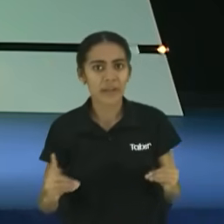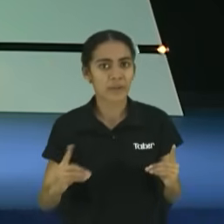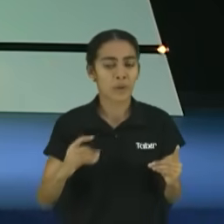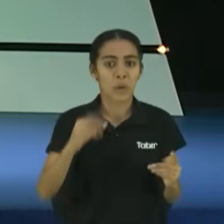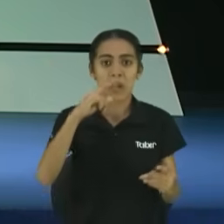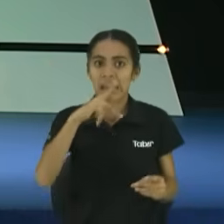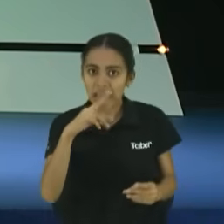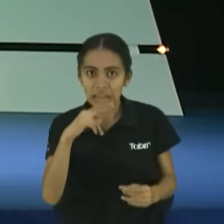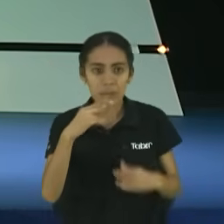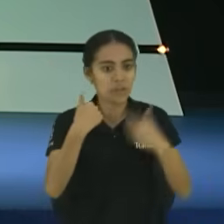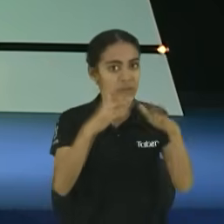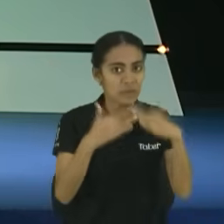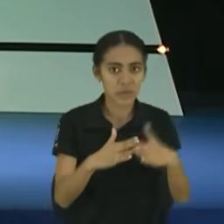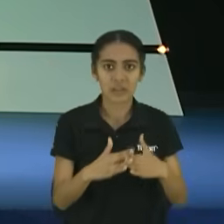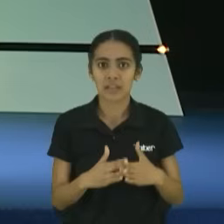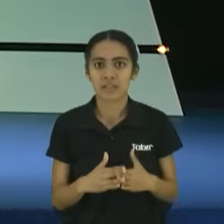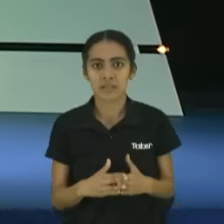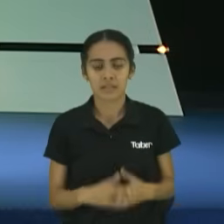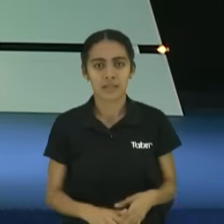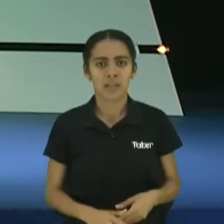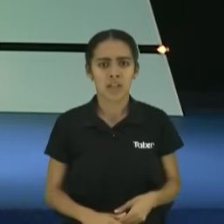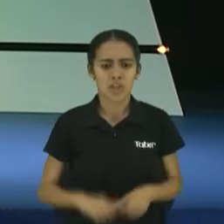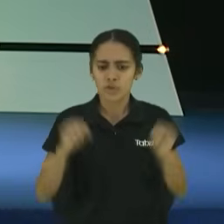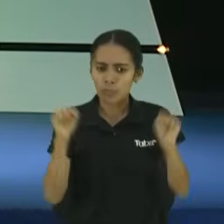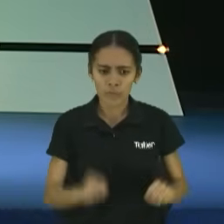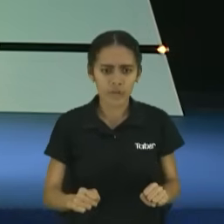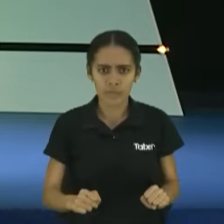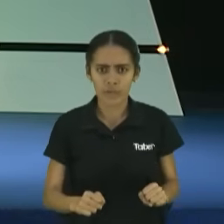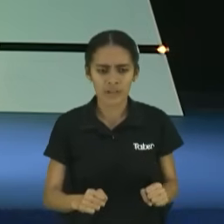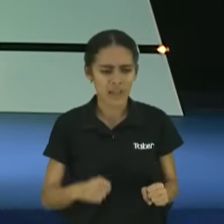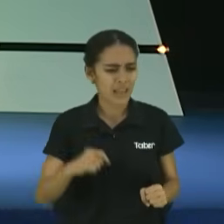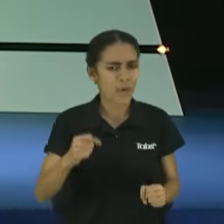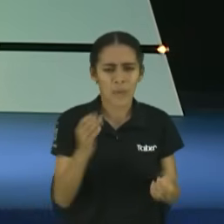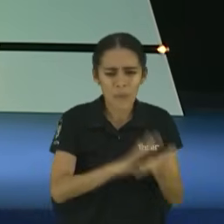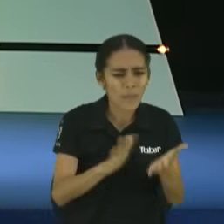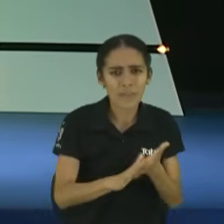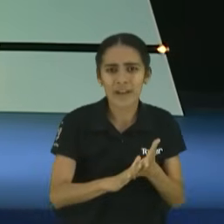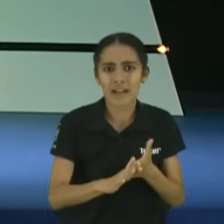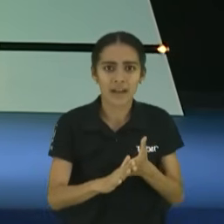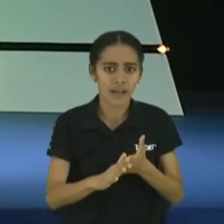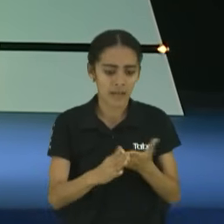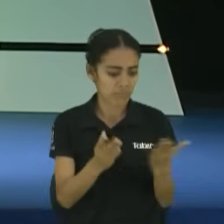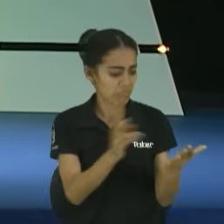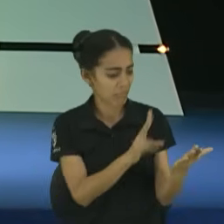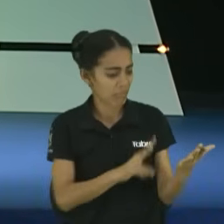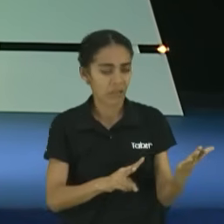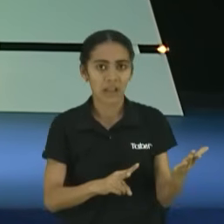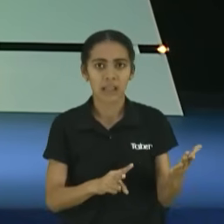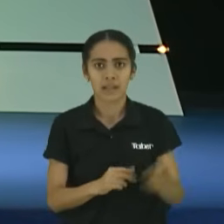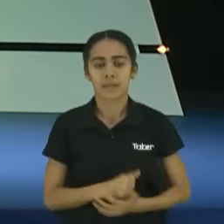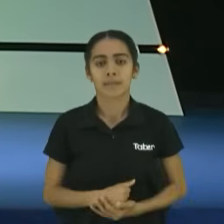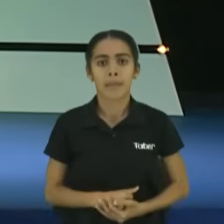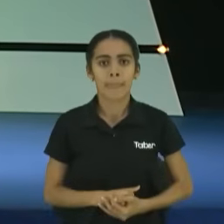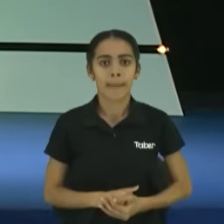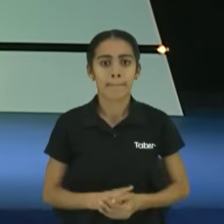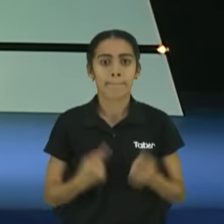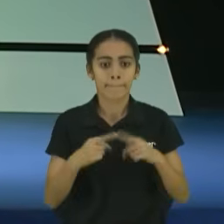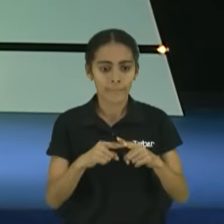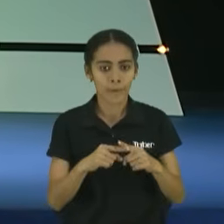idioma. Y si no podés, decir al pastor general, cómprate otra cuma. La que corte para la izquierda. Pero